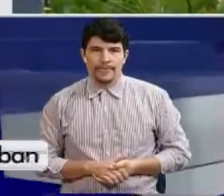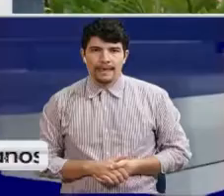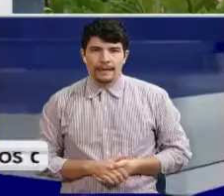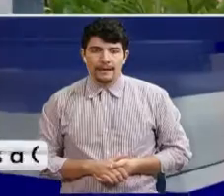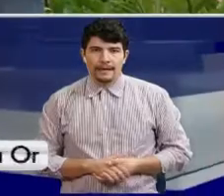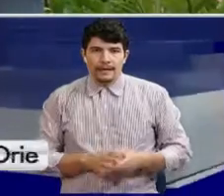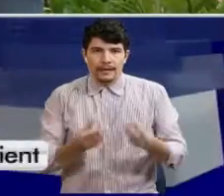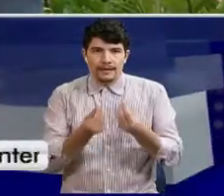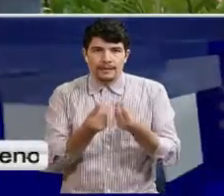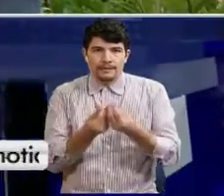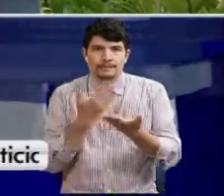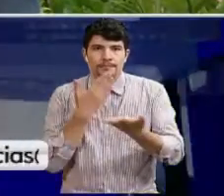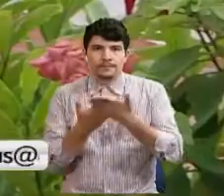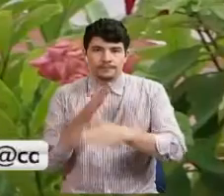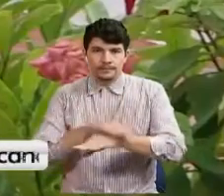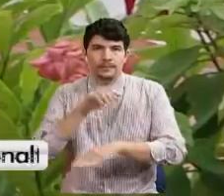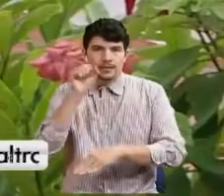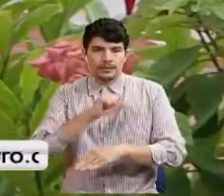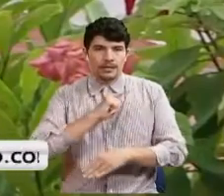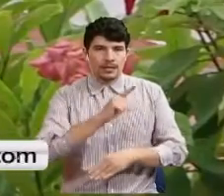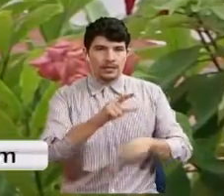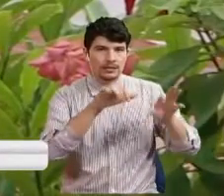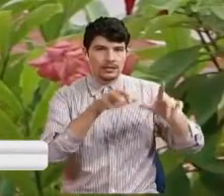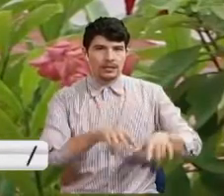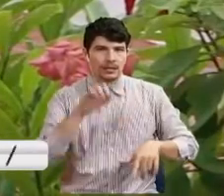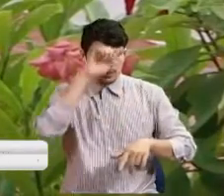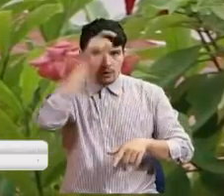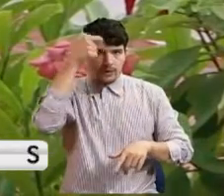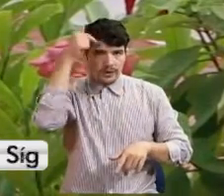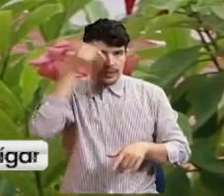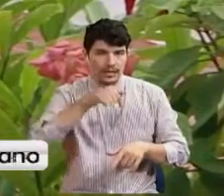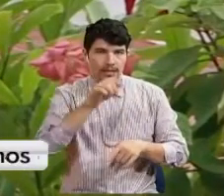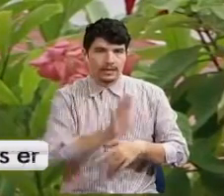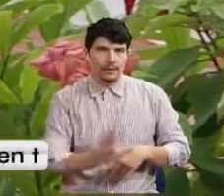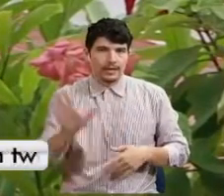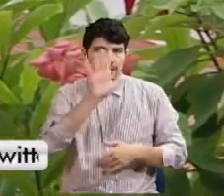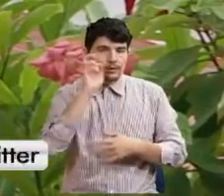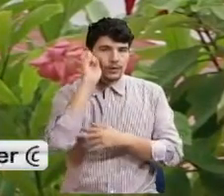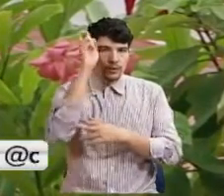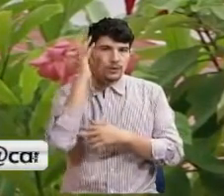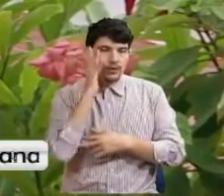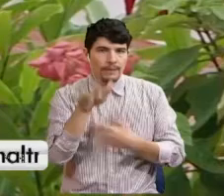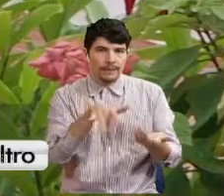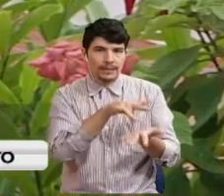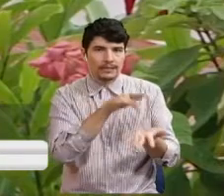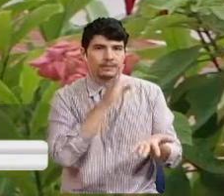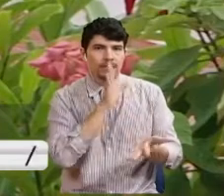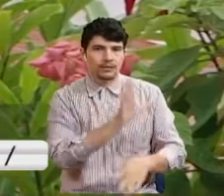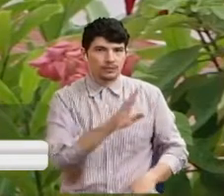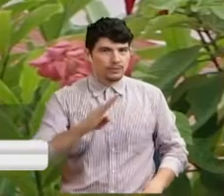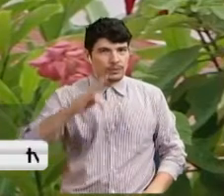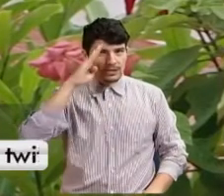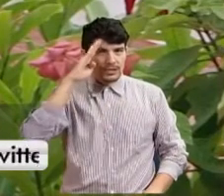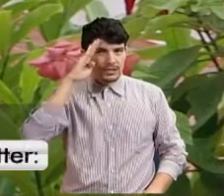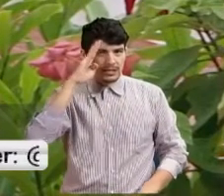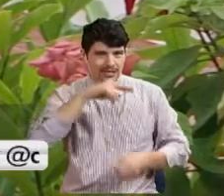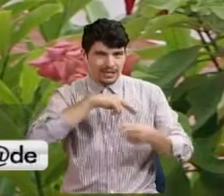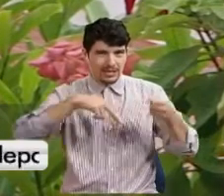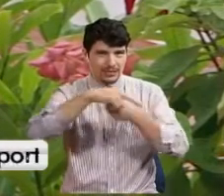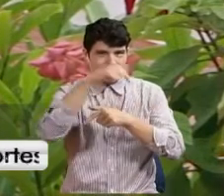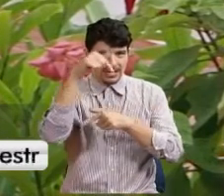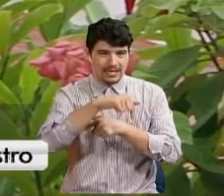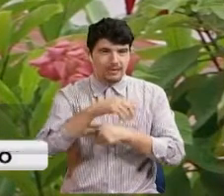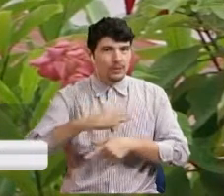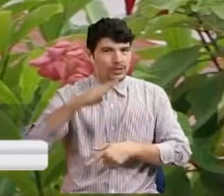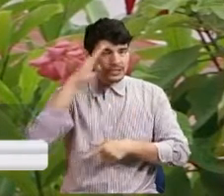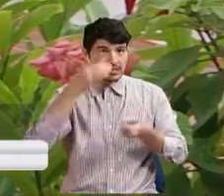compañero muy buenas tardes pues liderados por el secretario de gobierno del departamento norte de santander y con la presencia de los comandantes a nivel regional tanto de